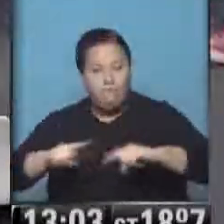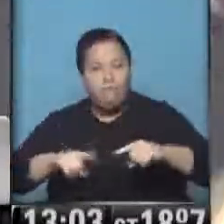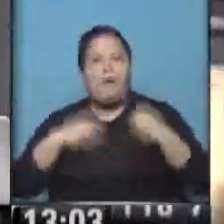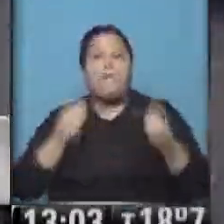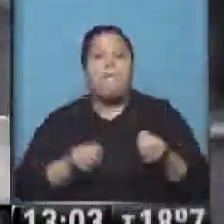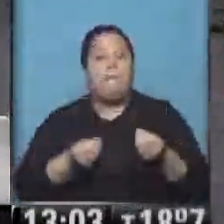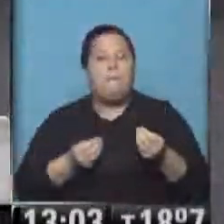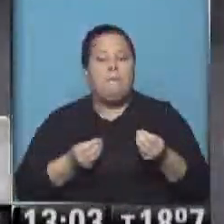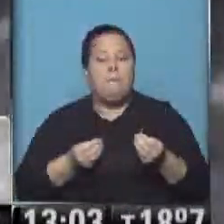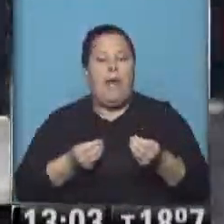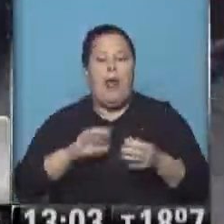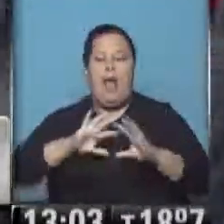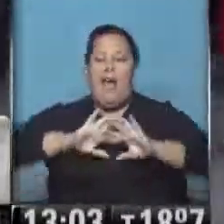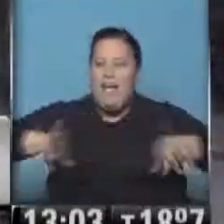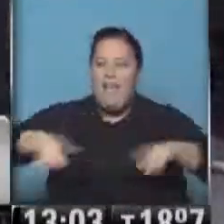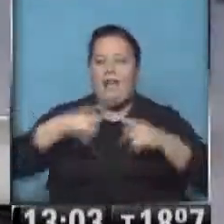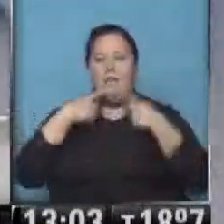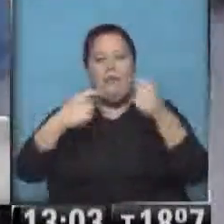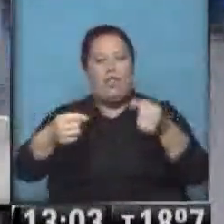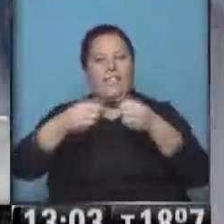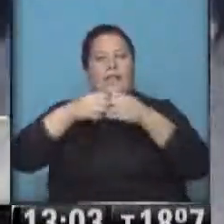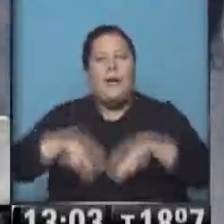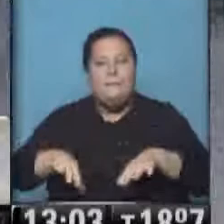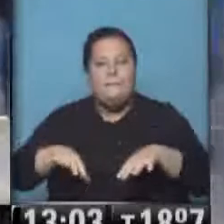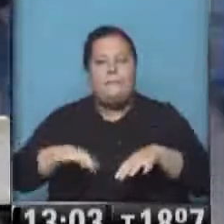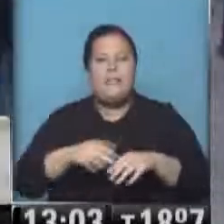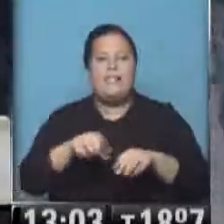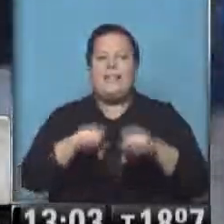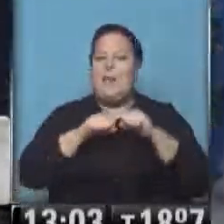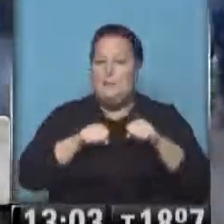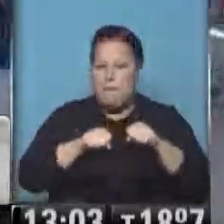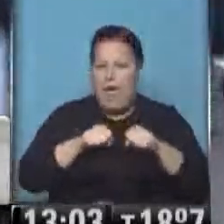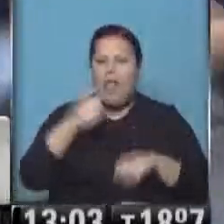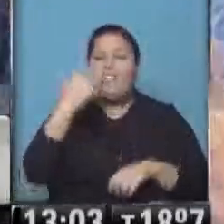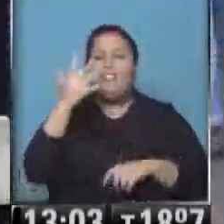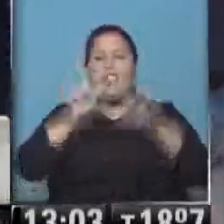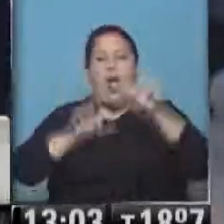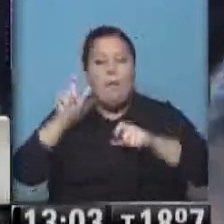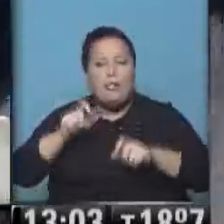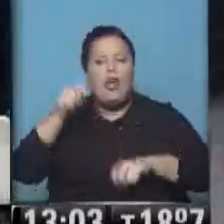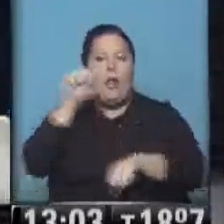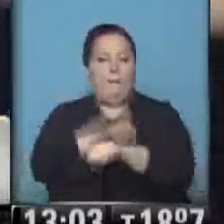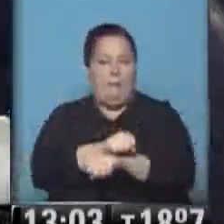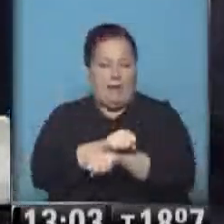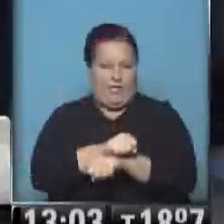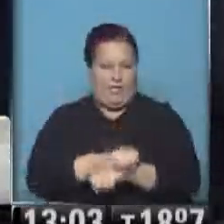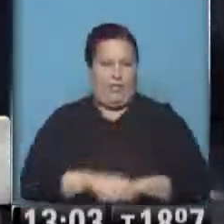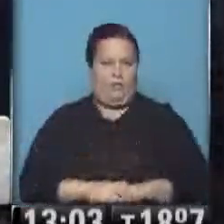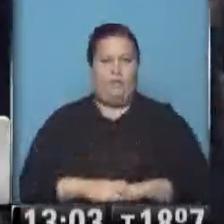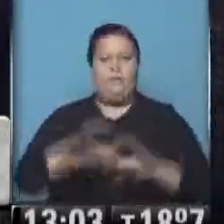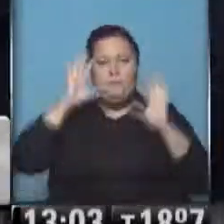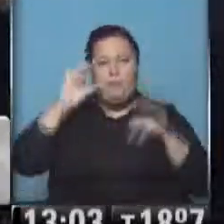para que desarticulen la protesta que había comenzado más temprano. 5 personas resultaron detenidas. Recordemos que